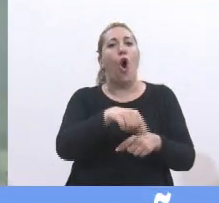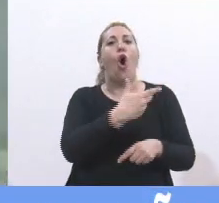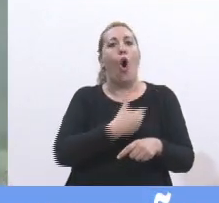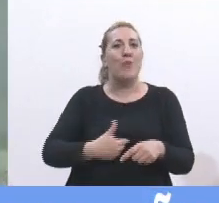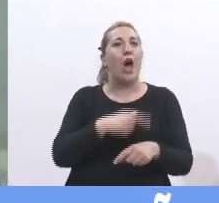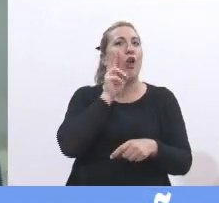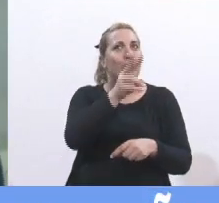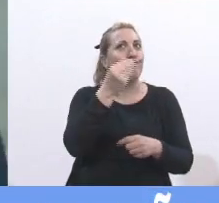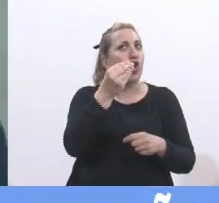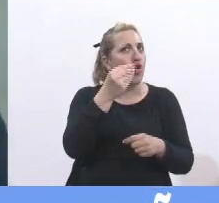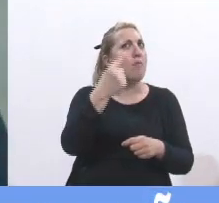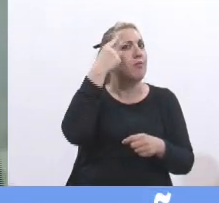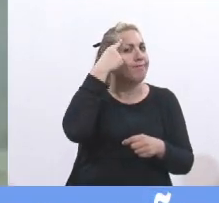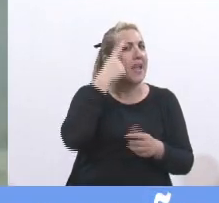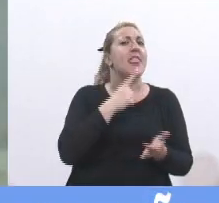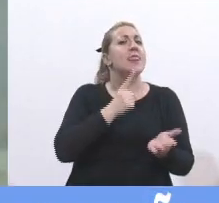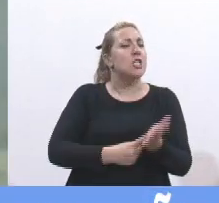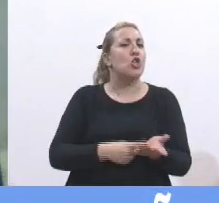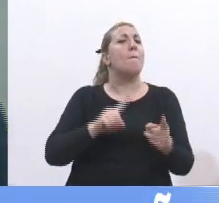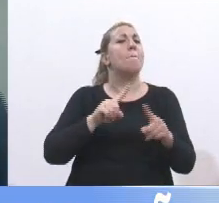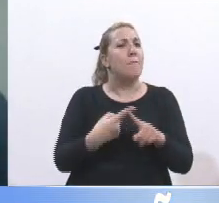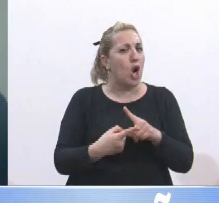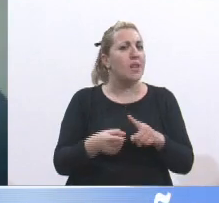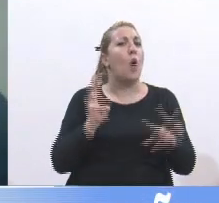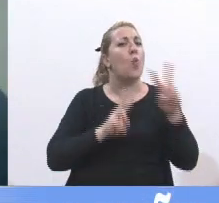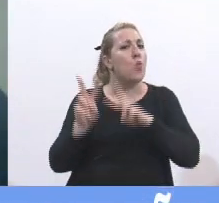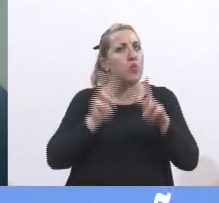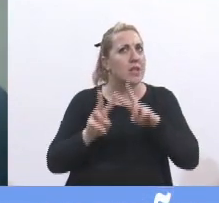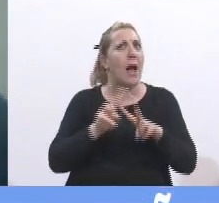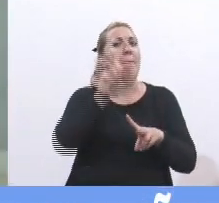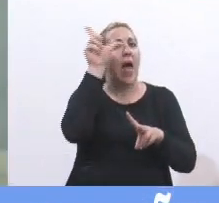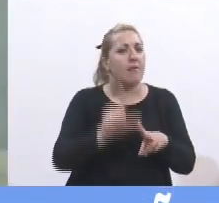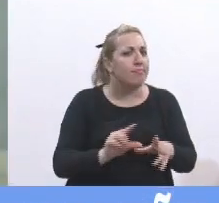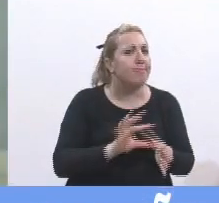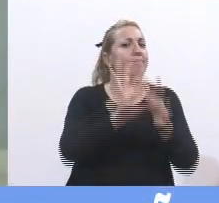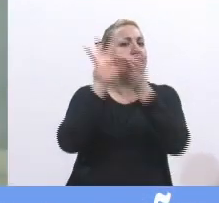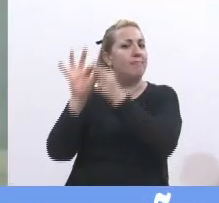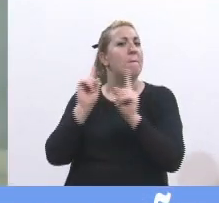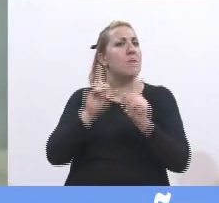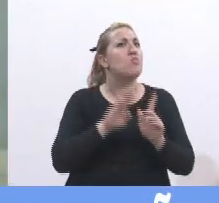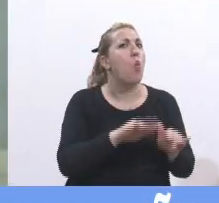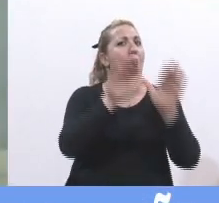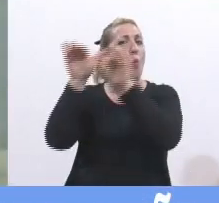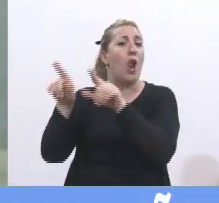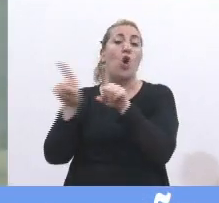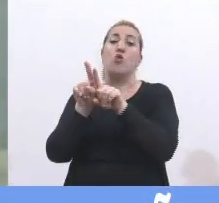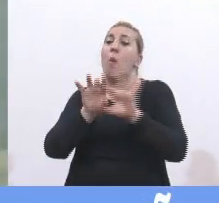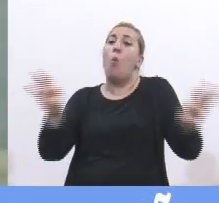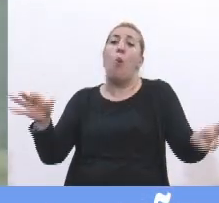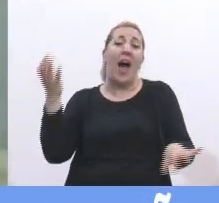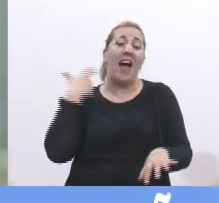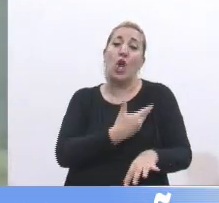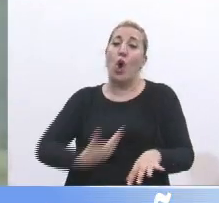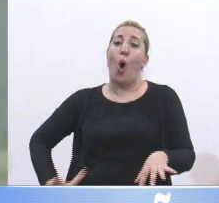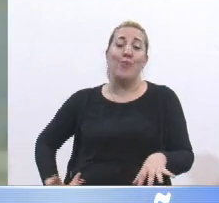un gobierno con decisión política para el engrandecimiento federal de la nación como fue el gobierno de Néstor Kirchner,